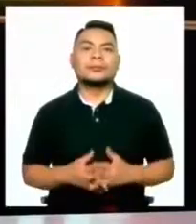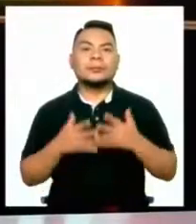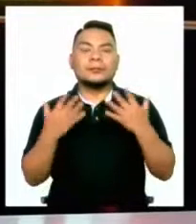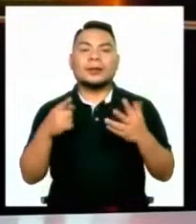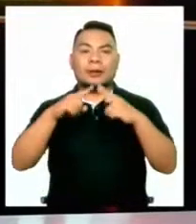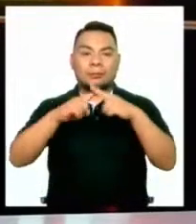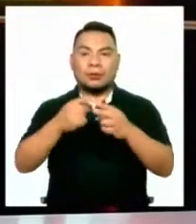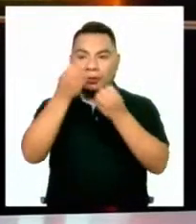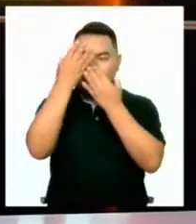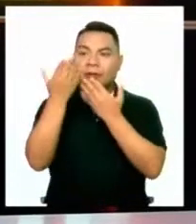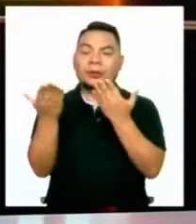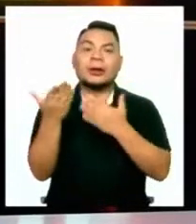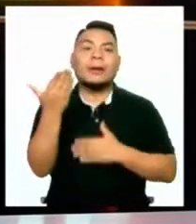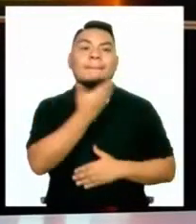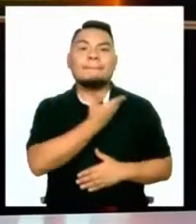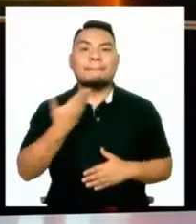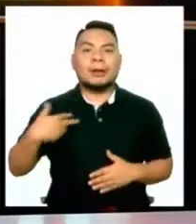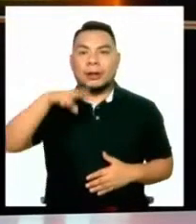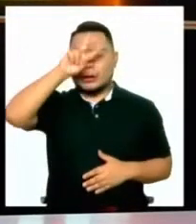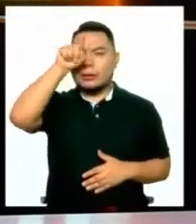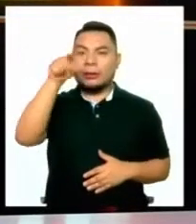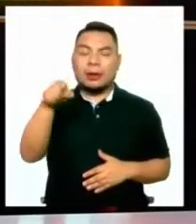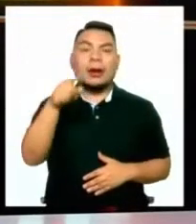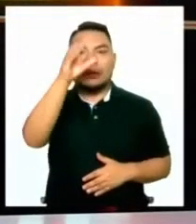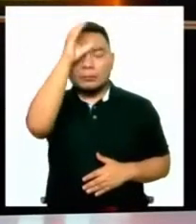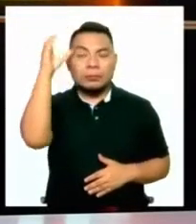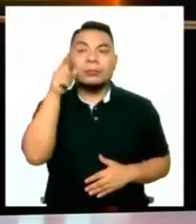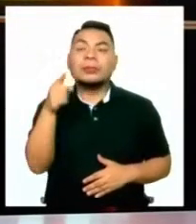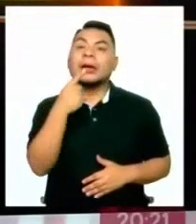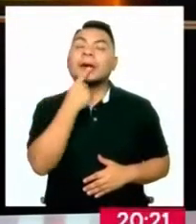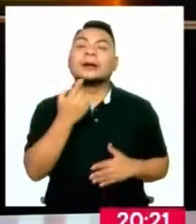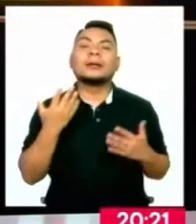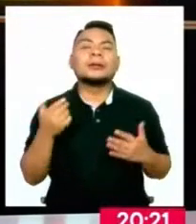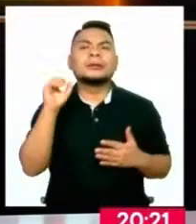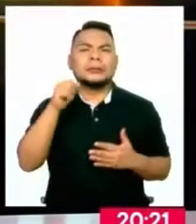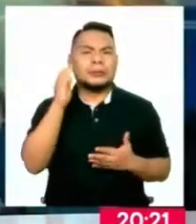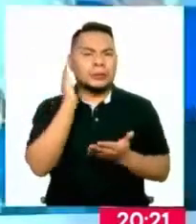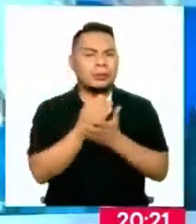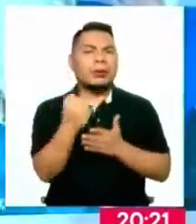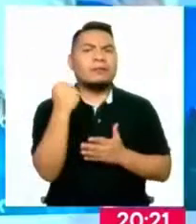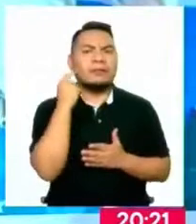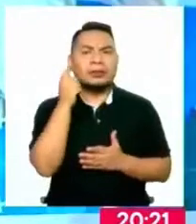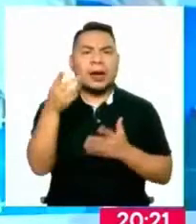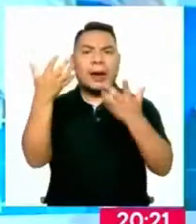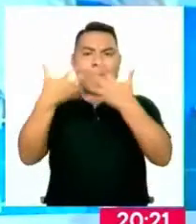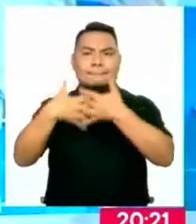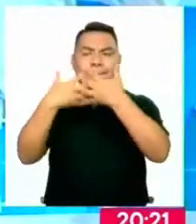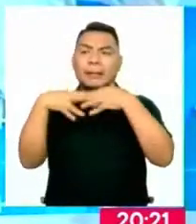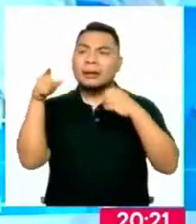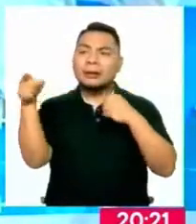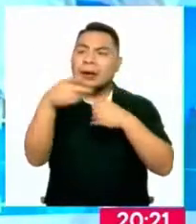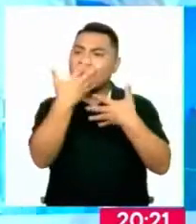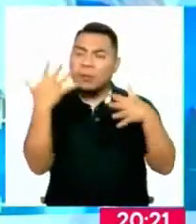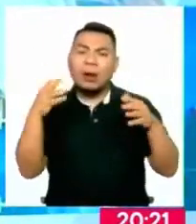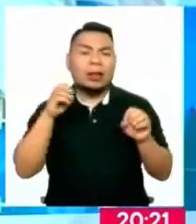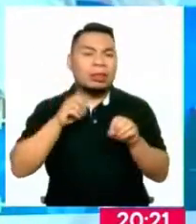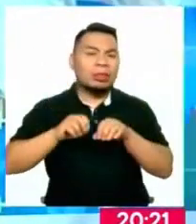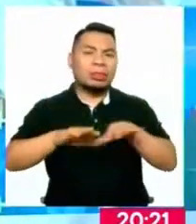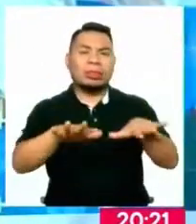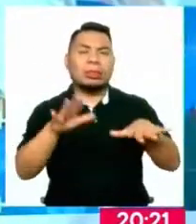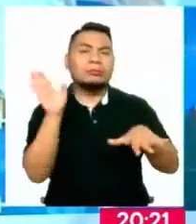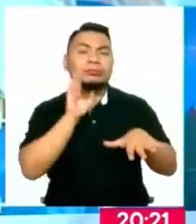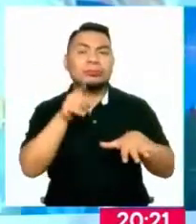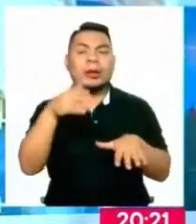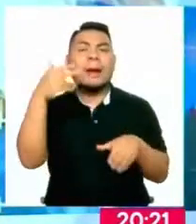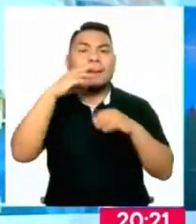Vamos a empezar este bloque con el presidente de la República, Pedro Castillo, que señaló que va a sancionar y condenará a las empresas que contaminen el mar. El jefe de